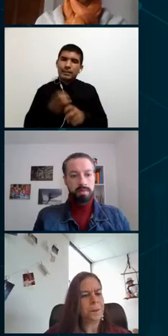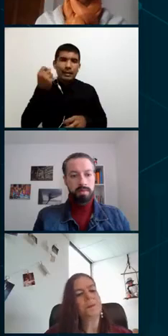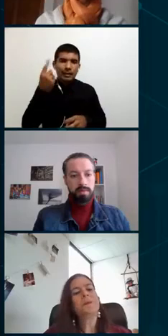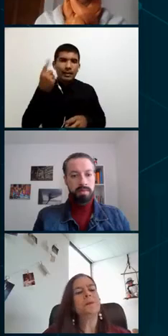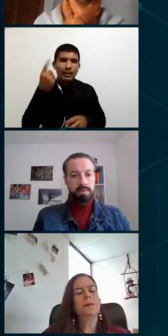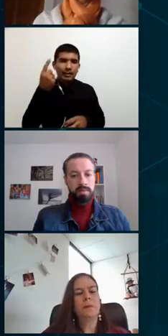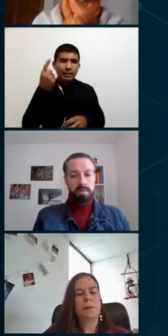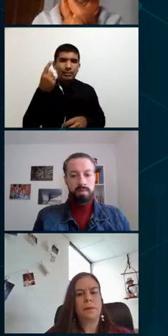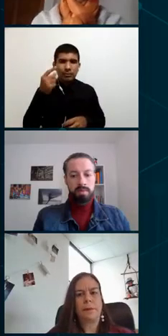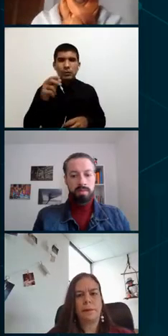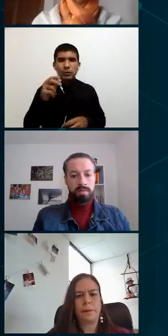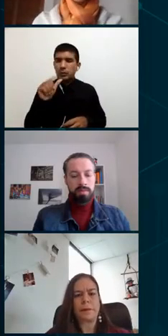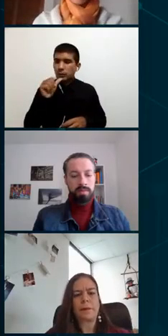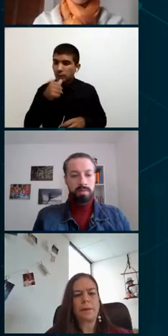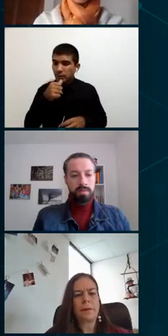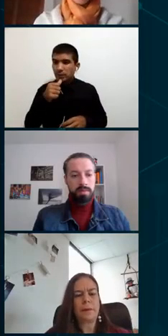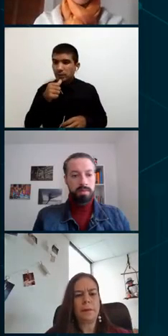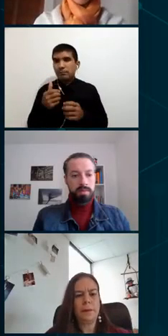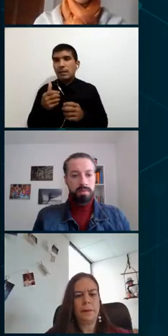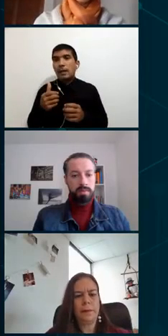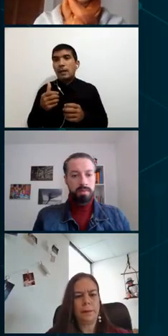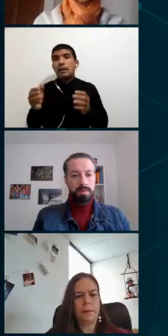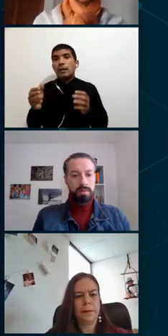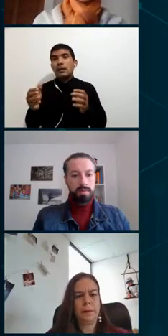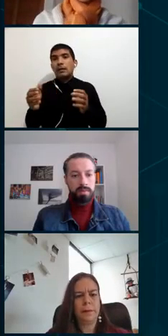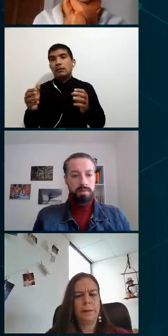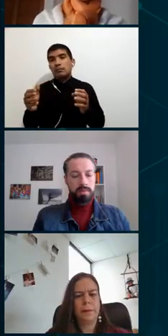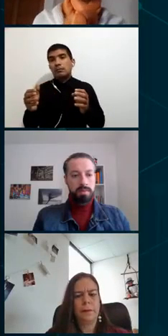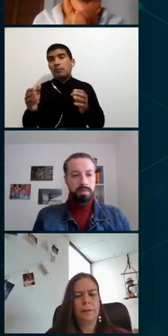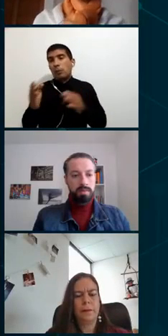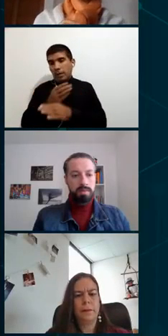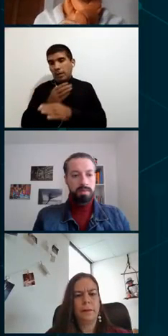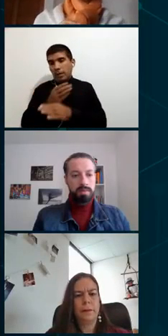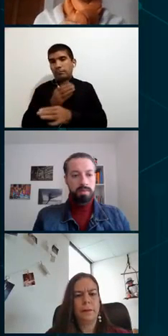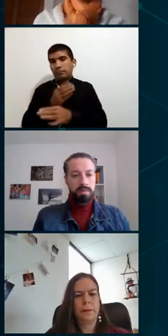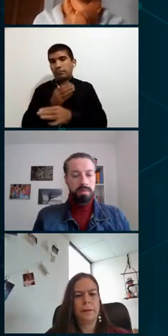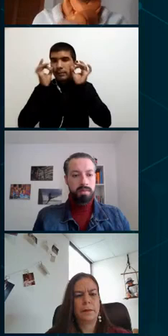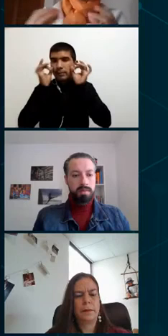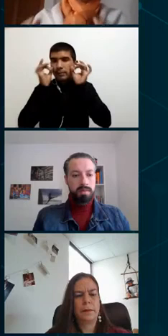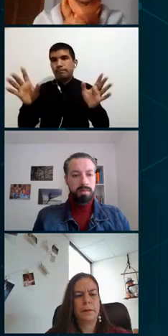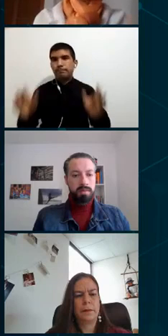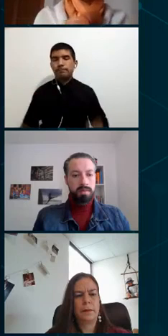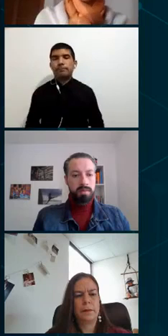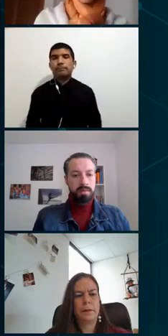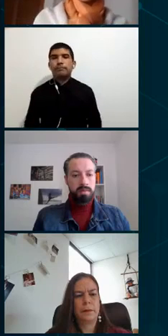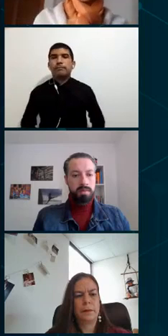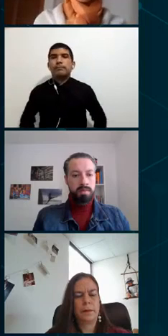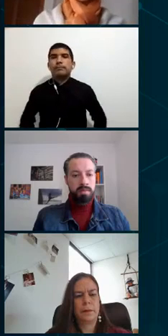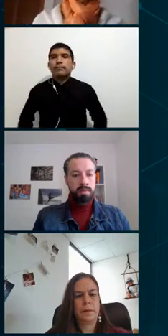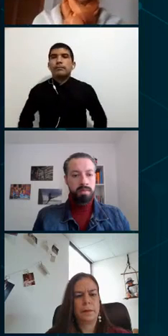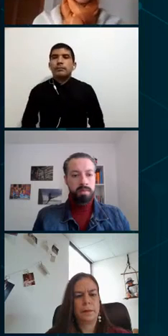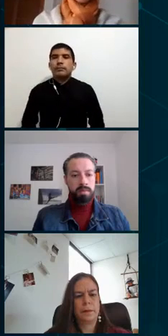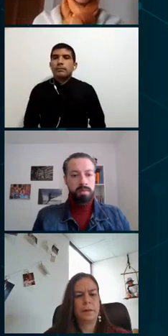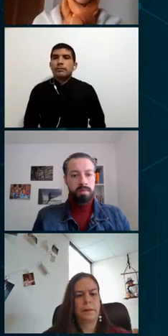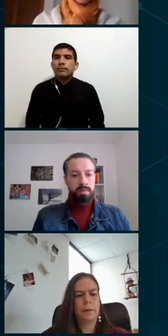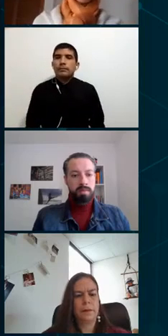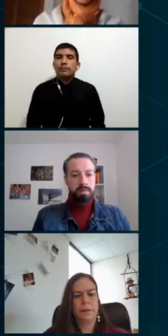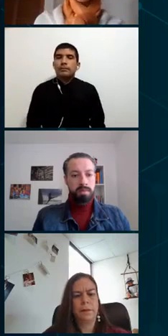bien por qué consideramos que esto puede ser un problema. Ahora, ¿qué quisiéramos frente a ese